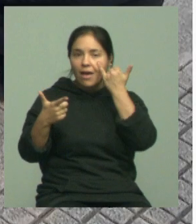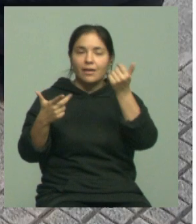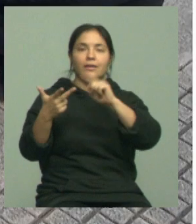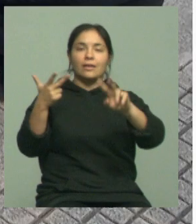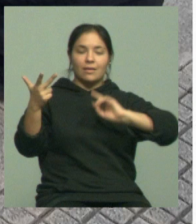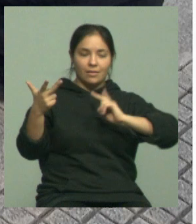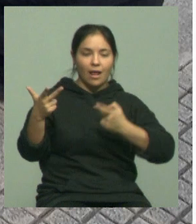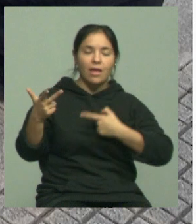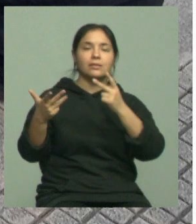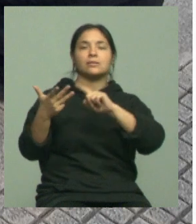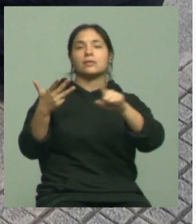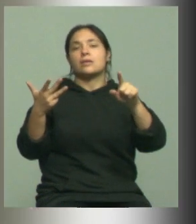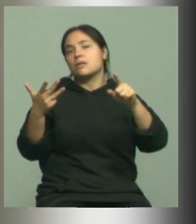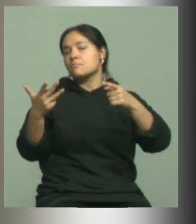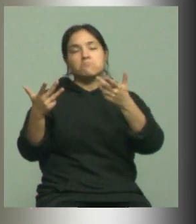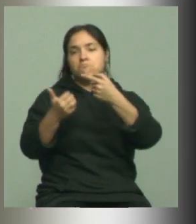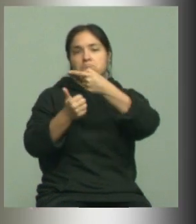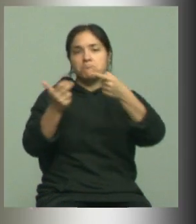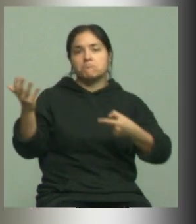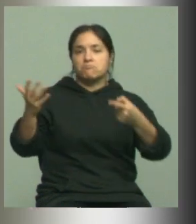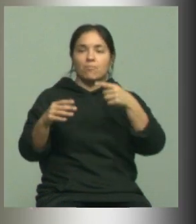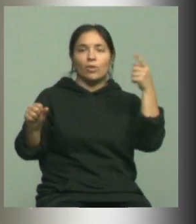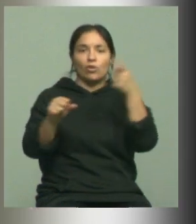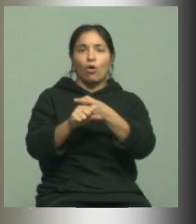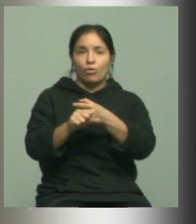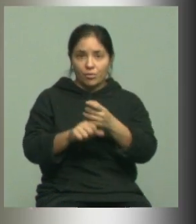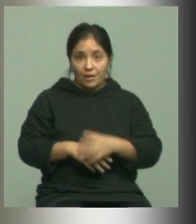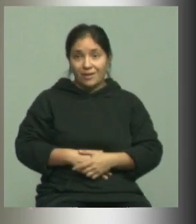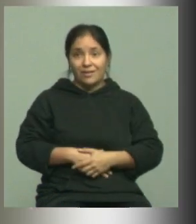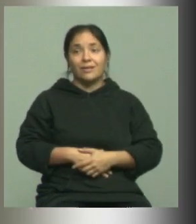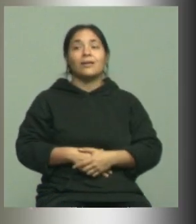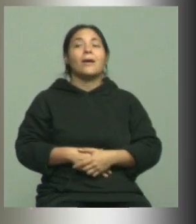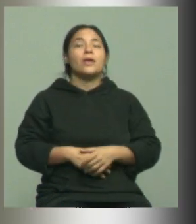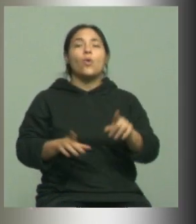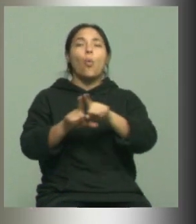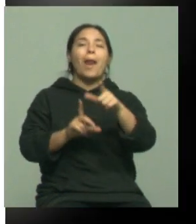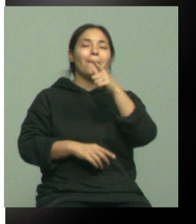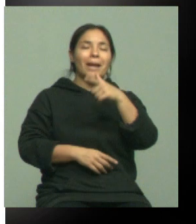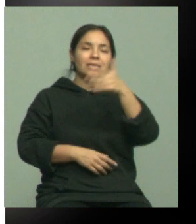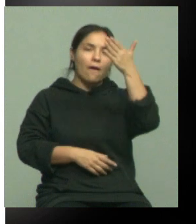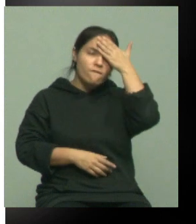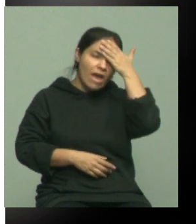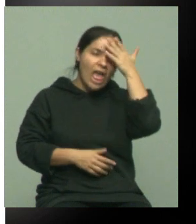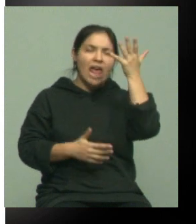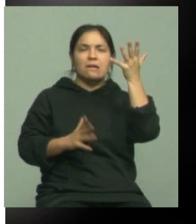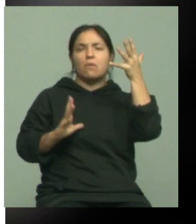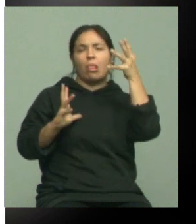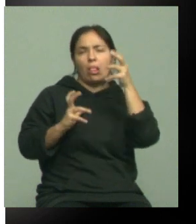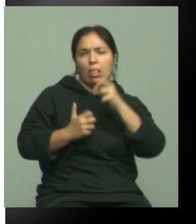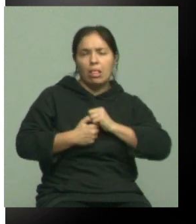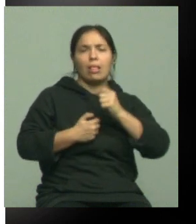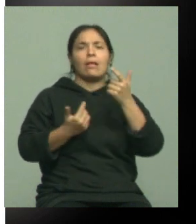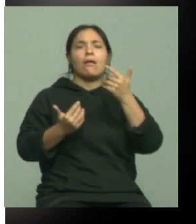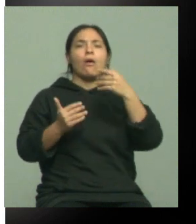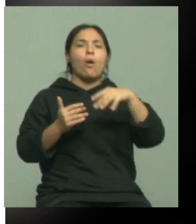hubiera algo del orden de la enfermedad, de la perversión, del desorden